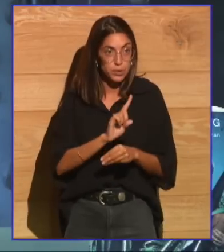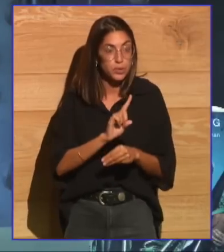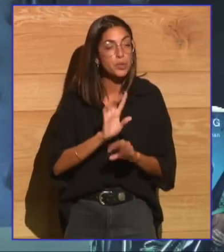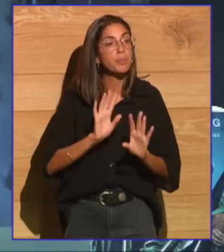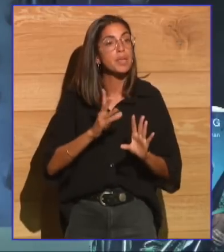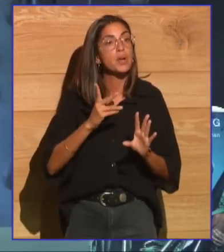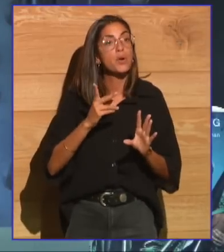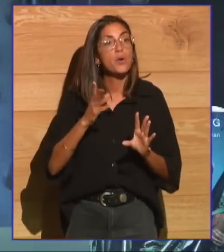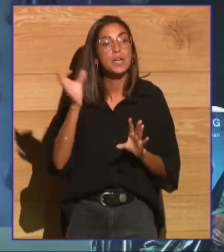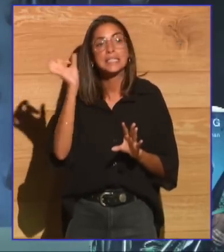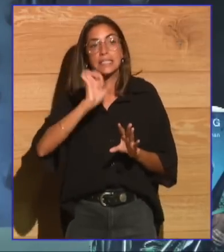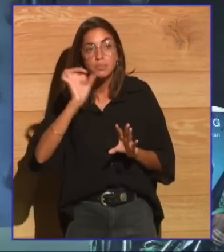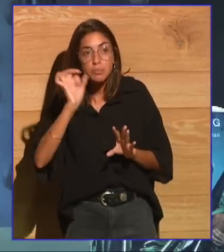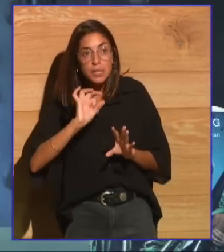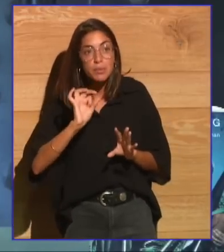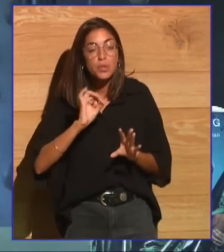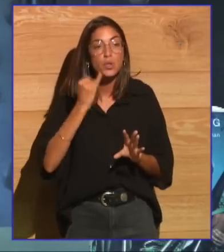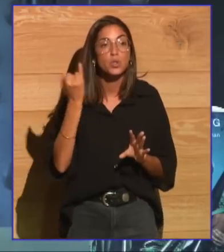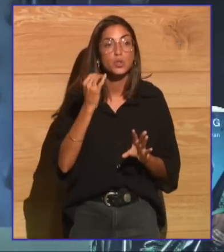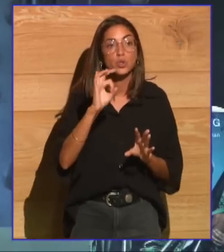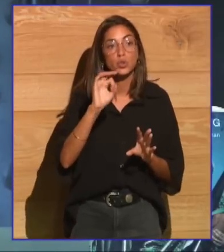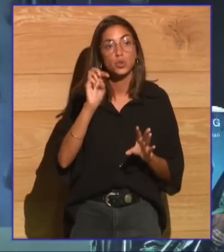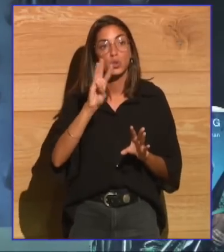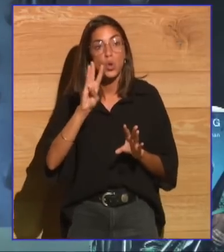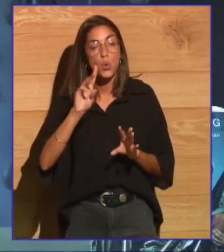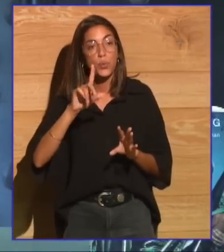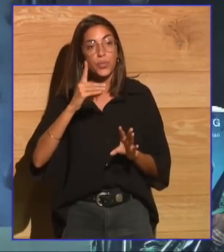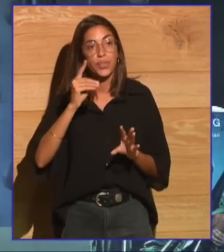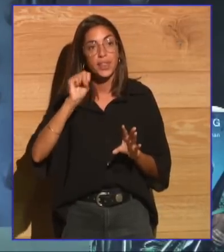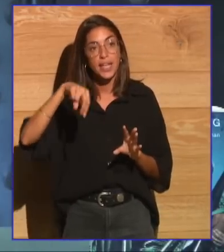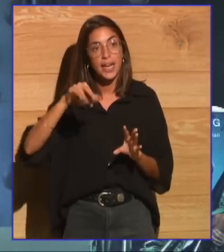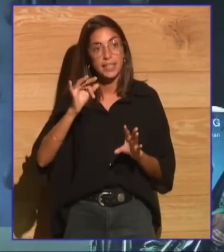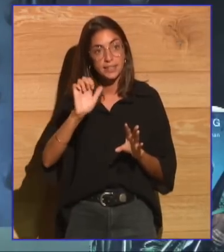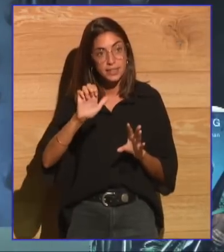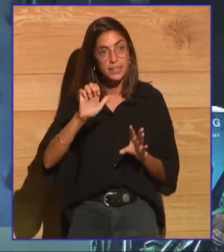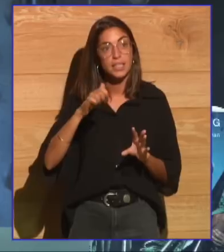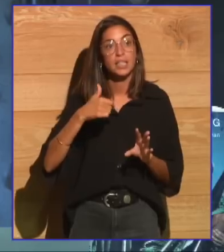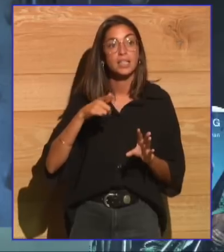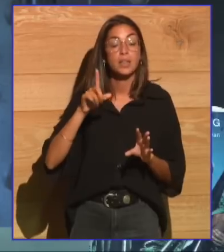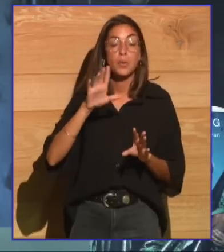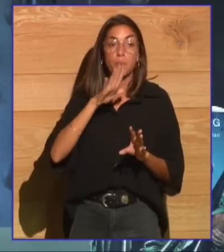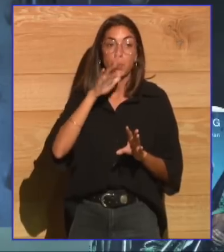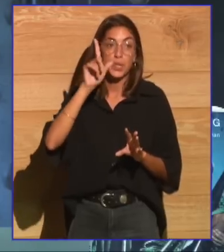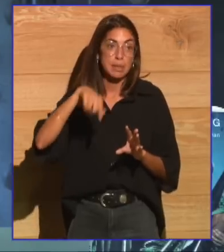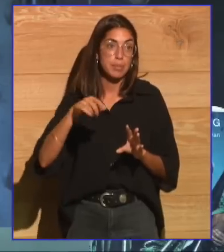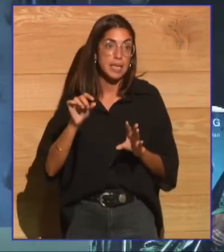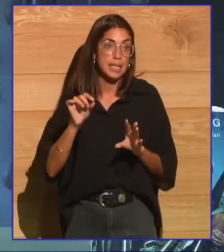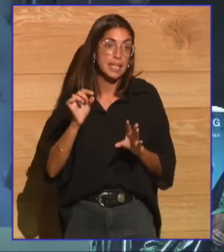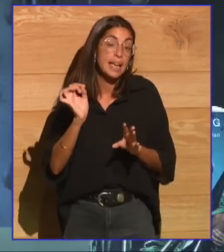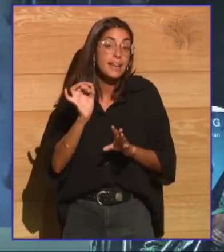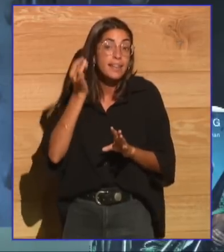spielberg desde luego ayudante y luego john landis que fue el que tuvo la idea de hacer una puesta al día de